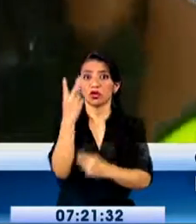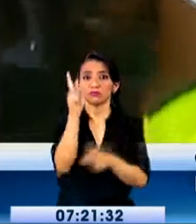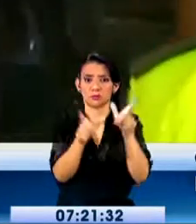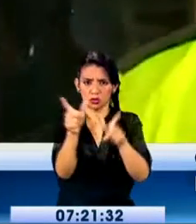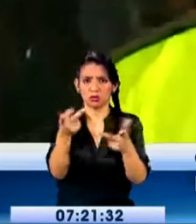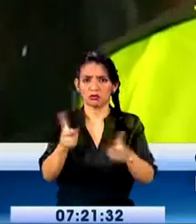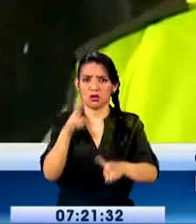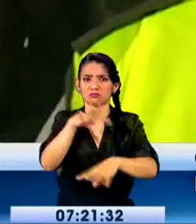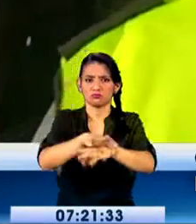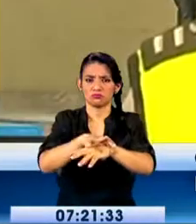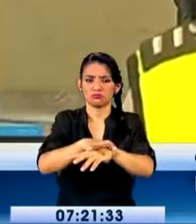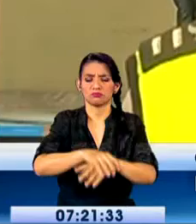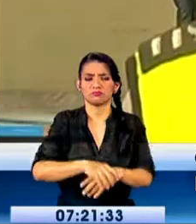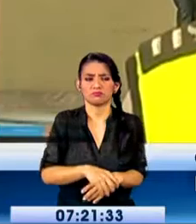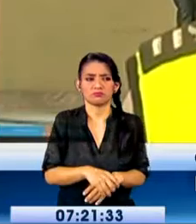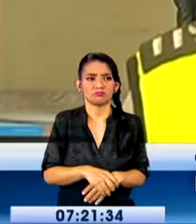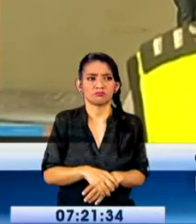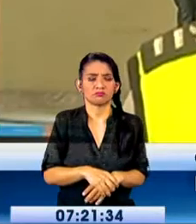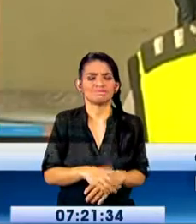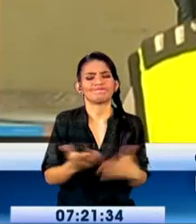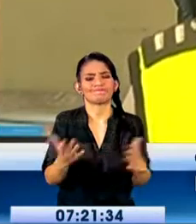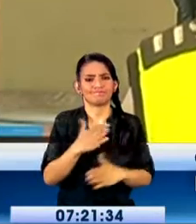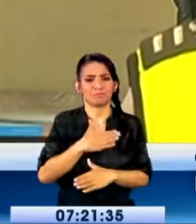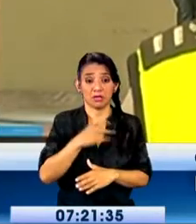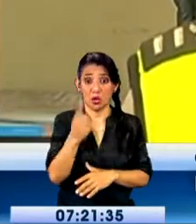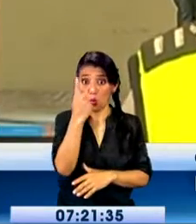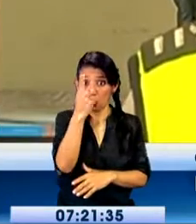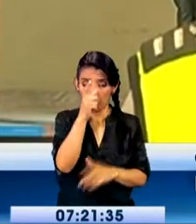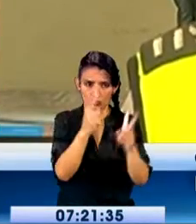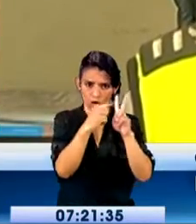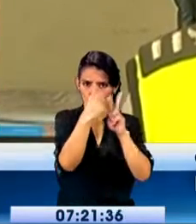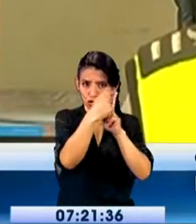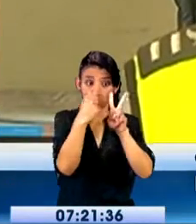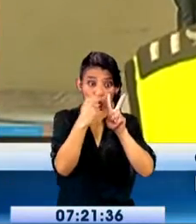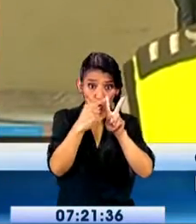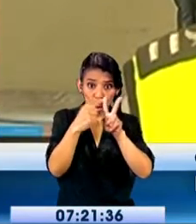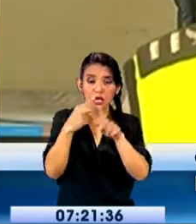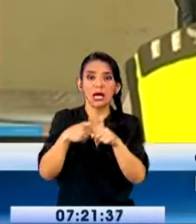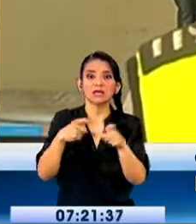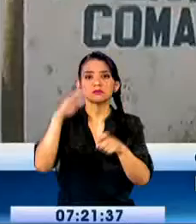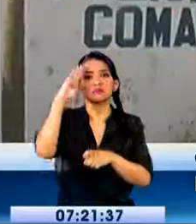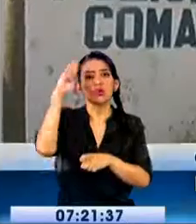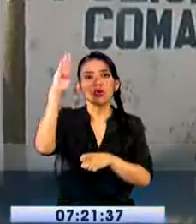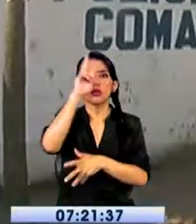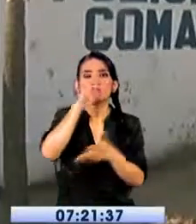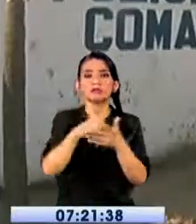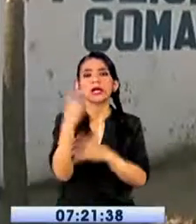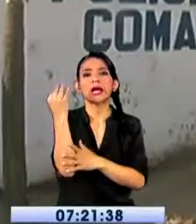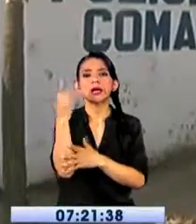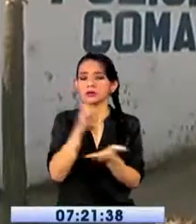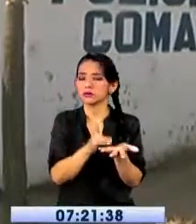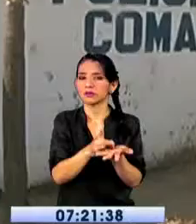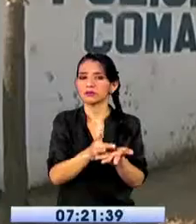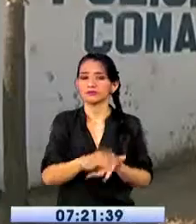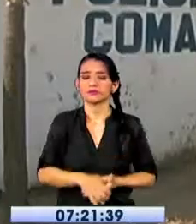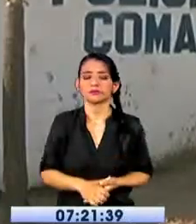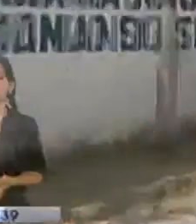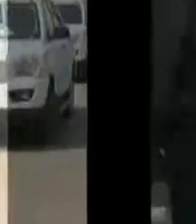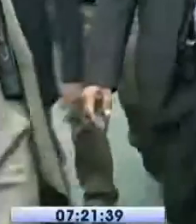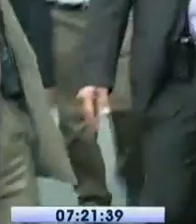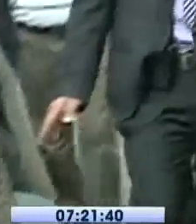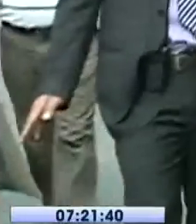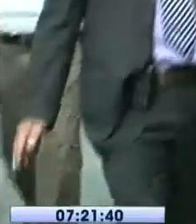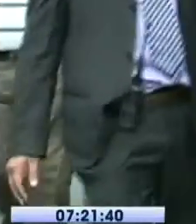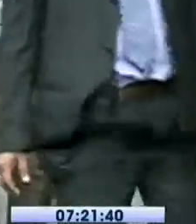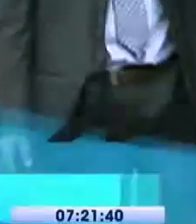ciudadanos. Lamentablemente ha sido un ex policía dado de baja en el 2014. Informó Julio César Saona.